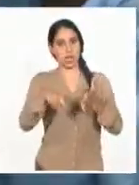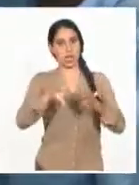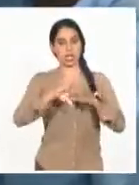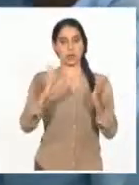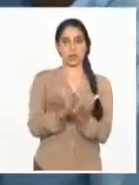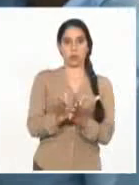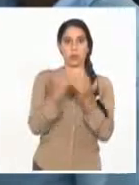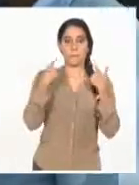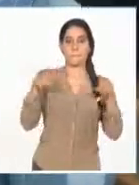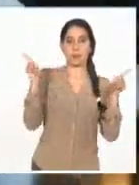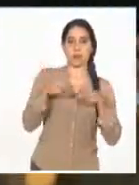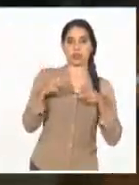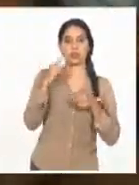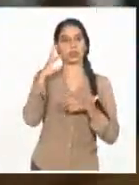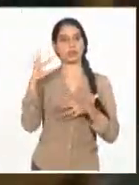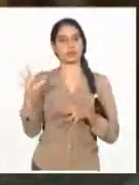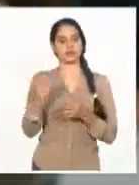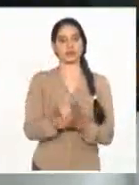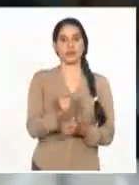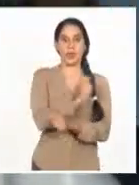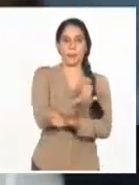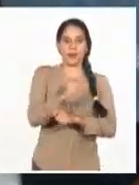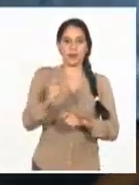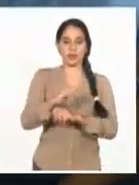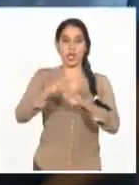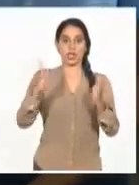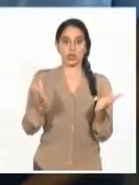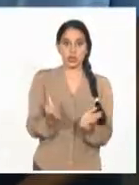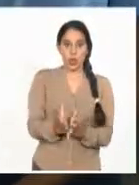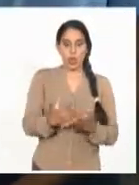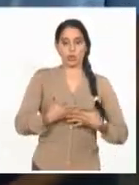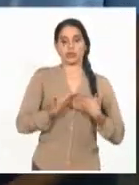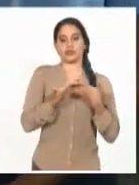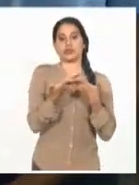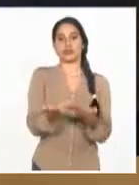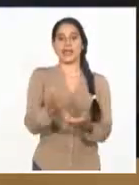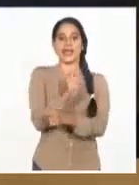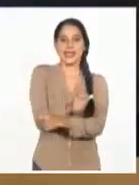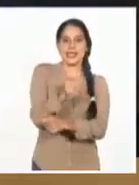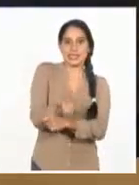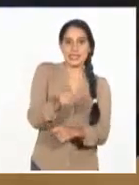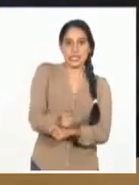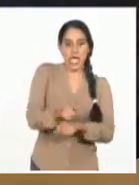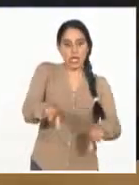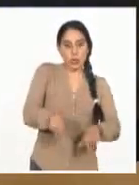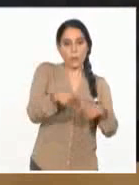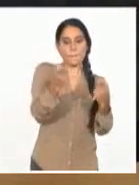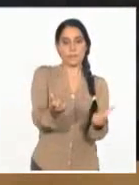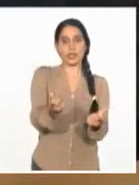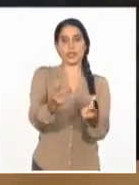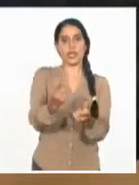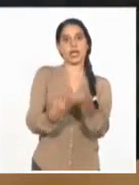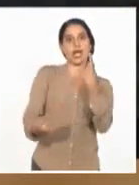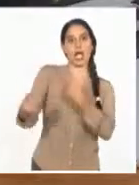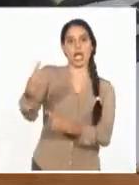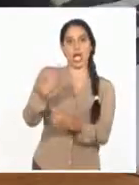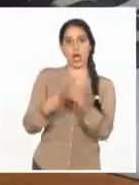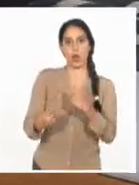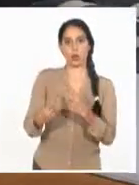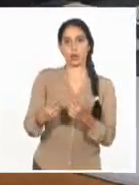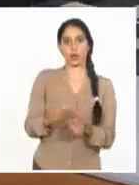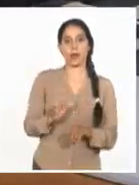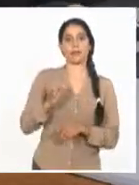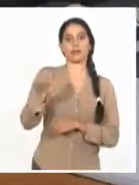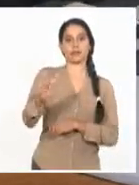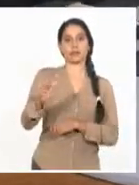claustro profesoral se destaca por su trayectoria y entrega, con el noble compromiso de enseñar para formar un egresado